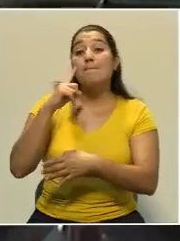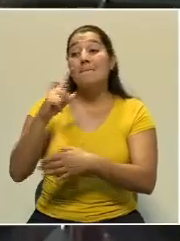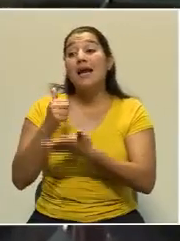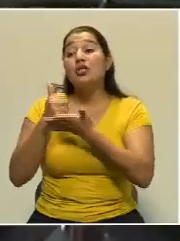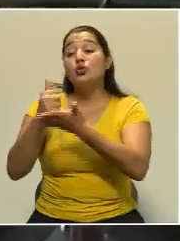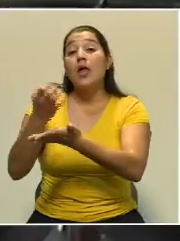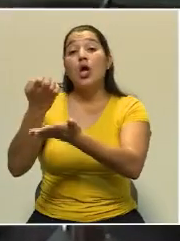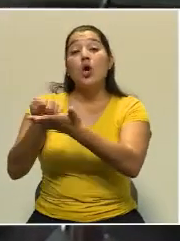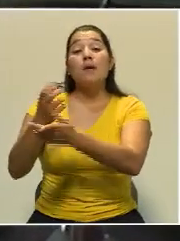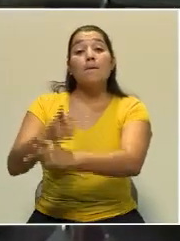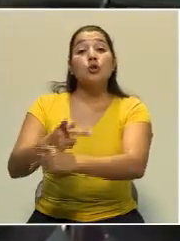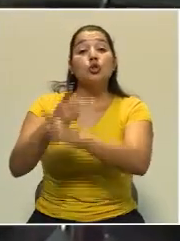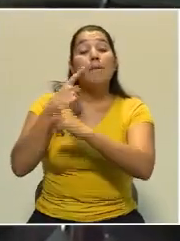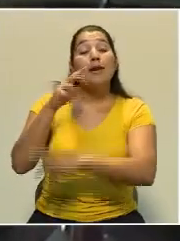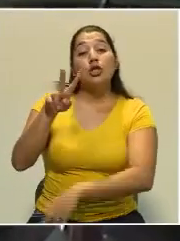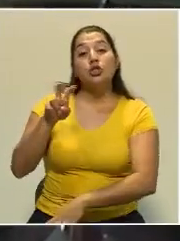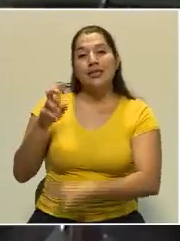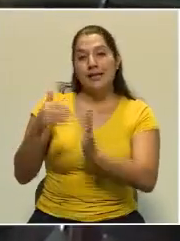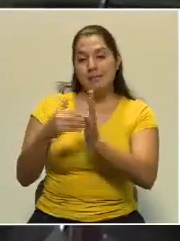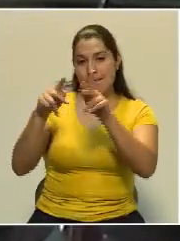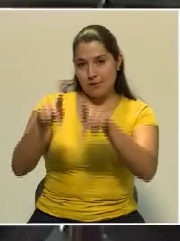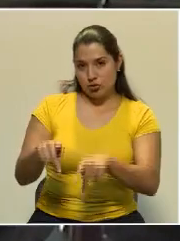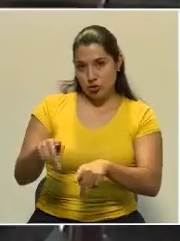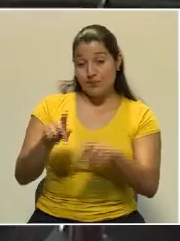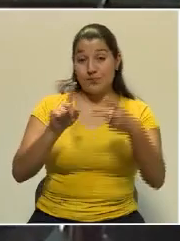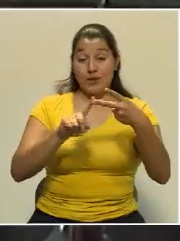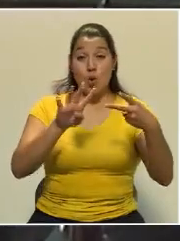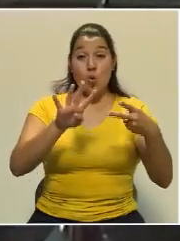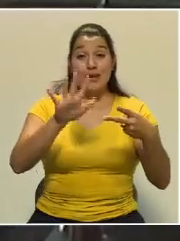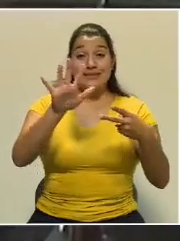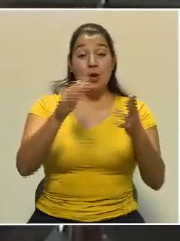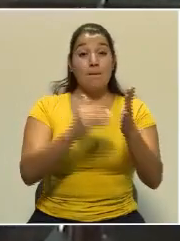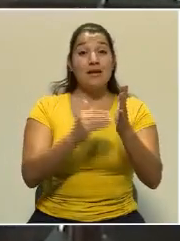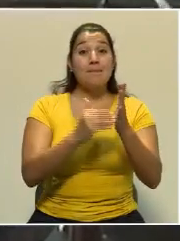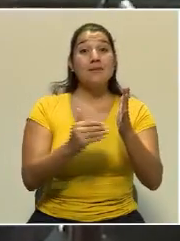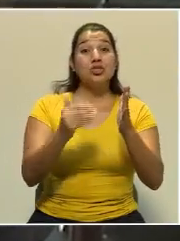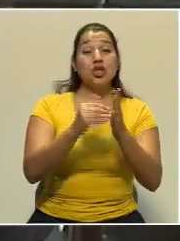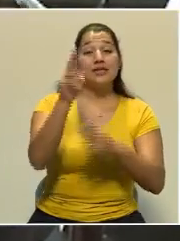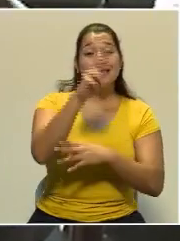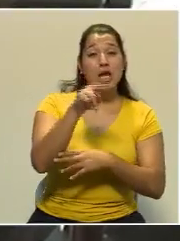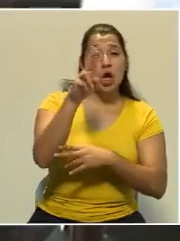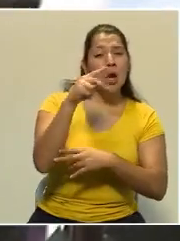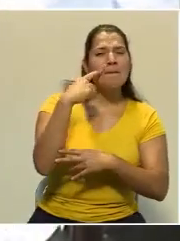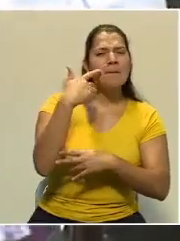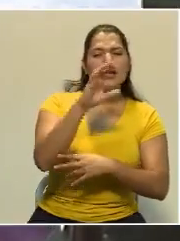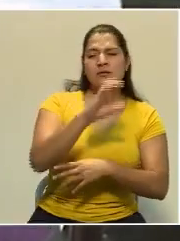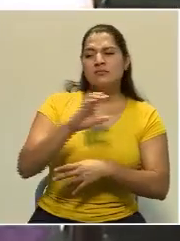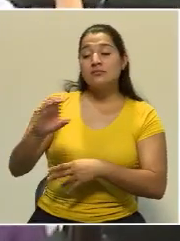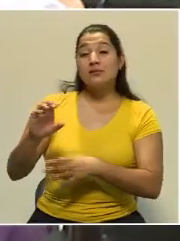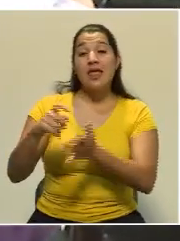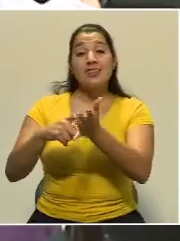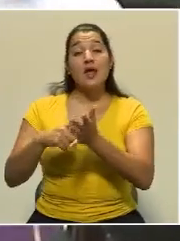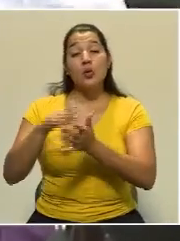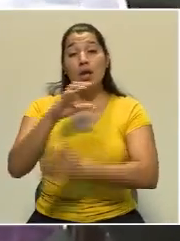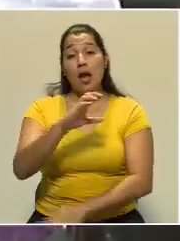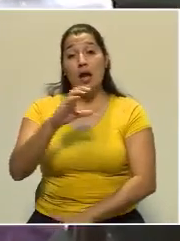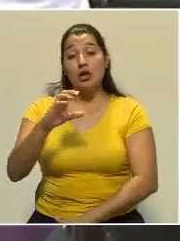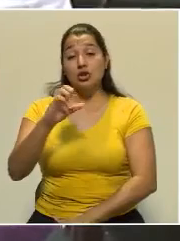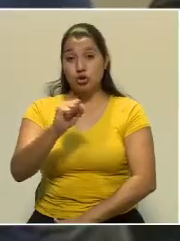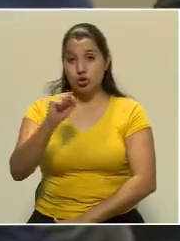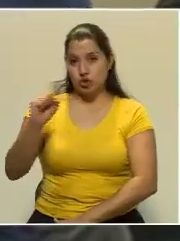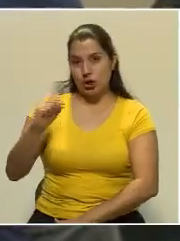200.000 personas. 45.000 millones de colones destinados a la Caja Costarricense de Seguro Social para compensar